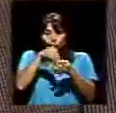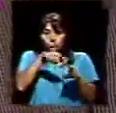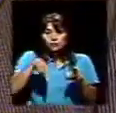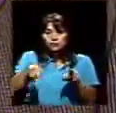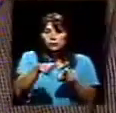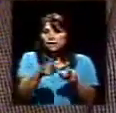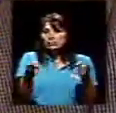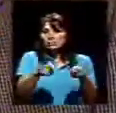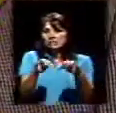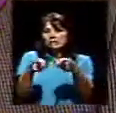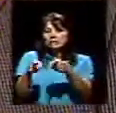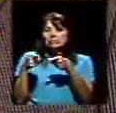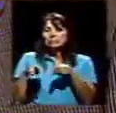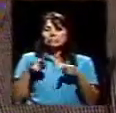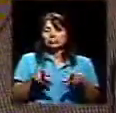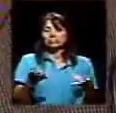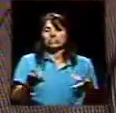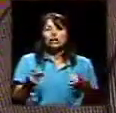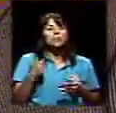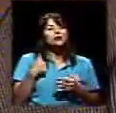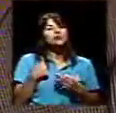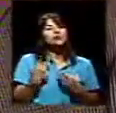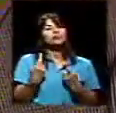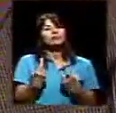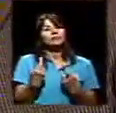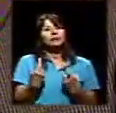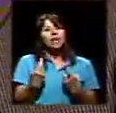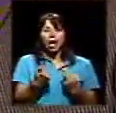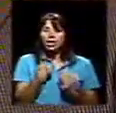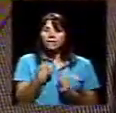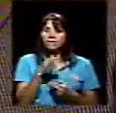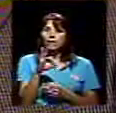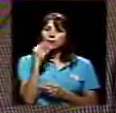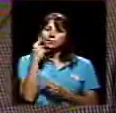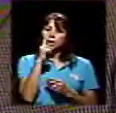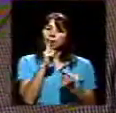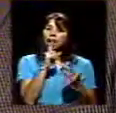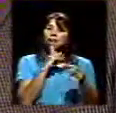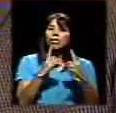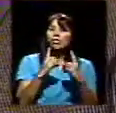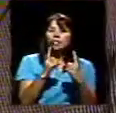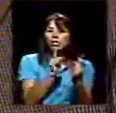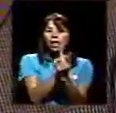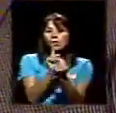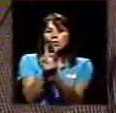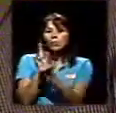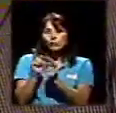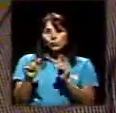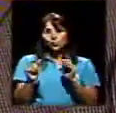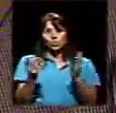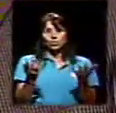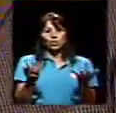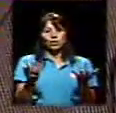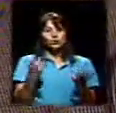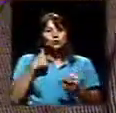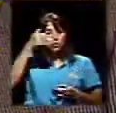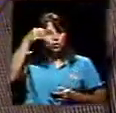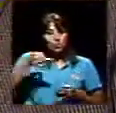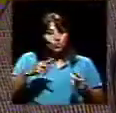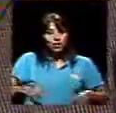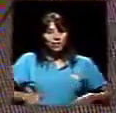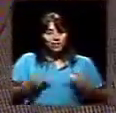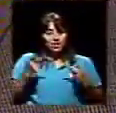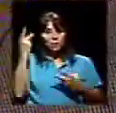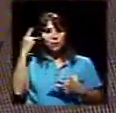días, haya mecanismos de encuentro legislativo. Me parece que la vida legislativa o la vida política del país tiene que girar en los